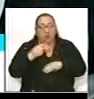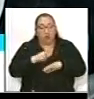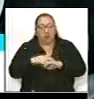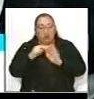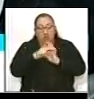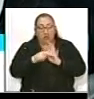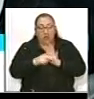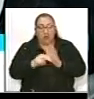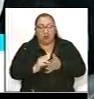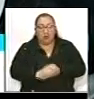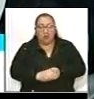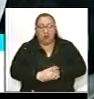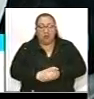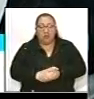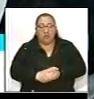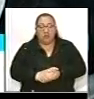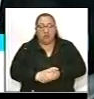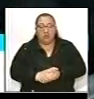normativo.